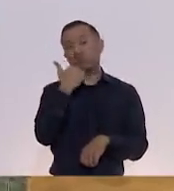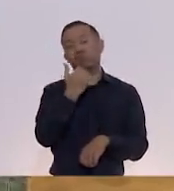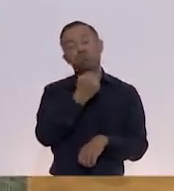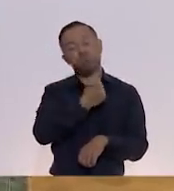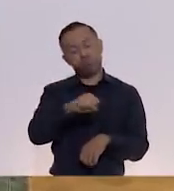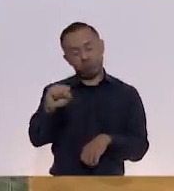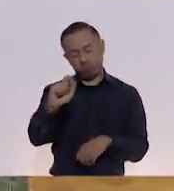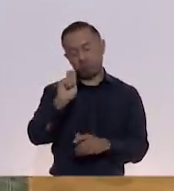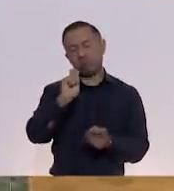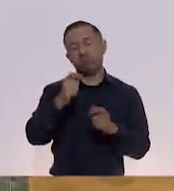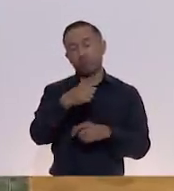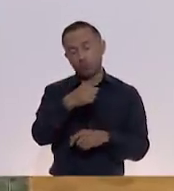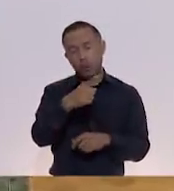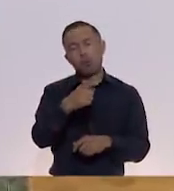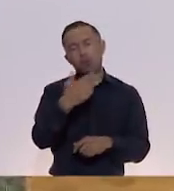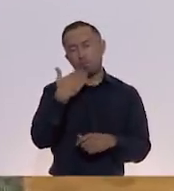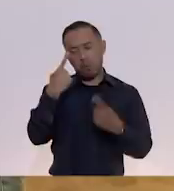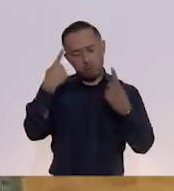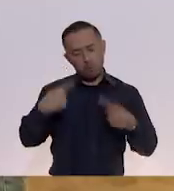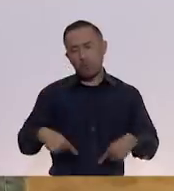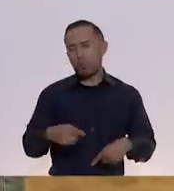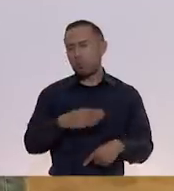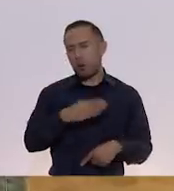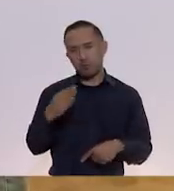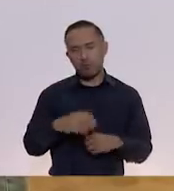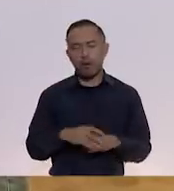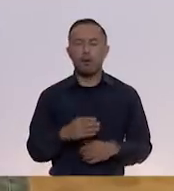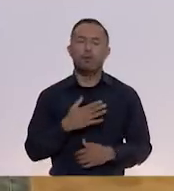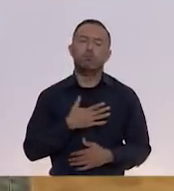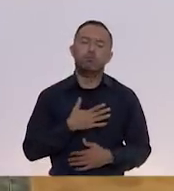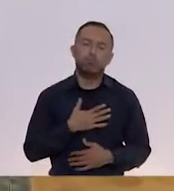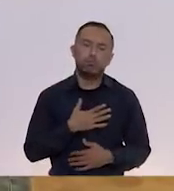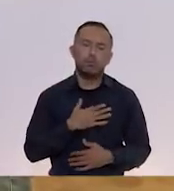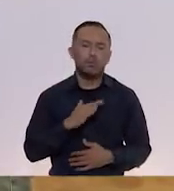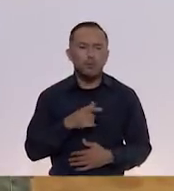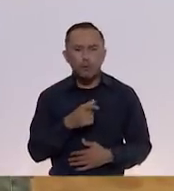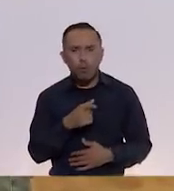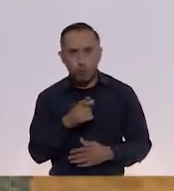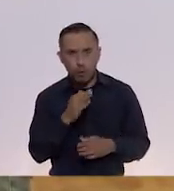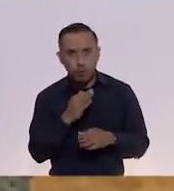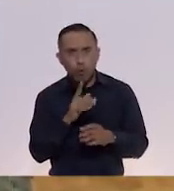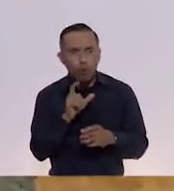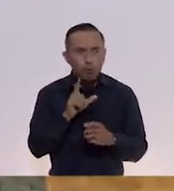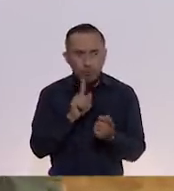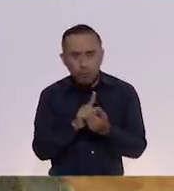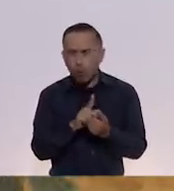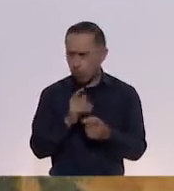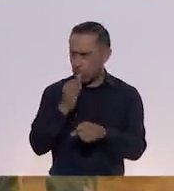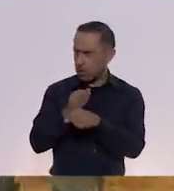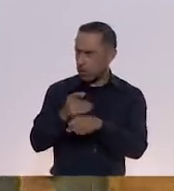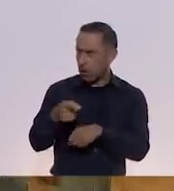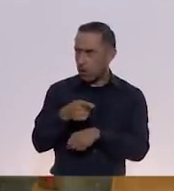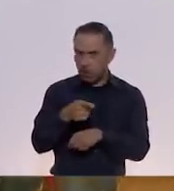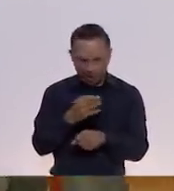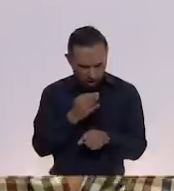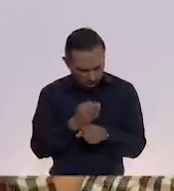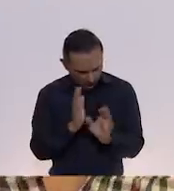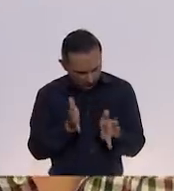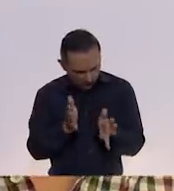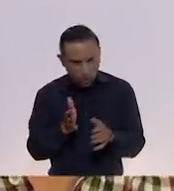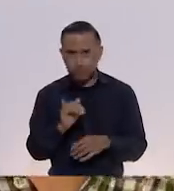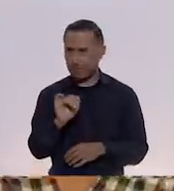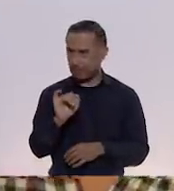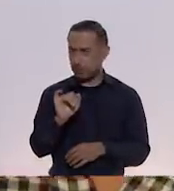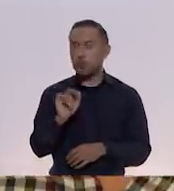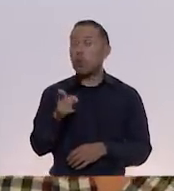él respondió muy bien. Ah, qué bueno. ¿Y ¿y cuándo podemos verlo? Ahorita. Pásenle. ¿Ahorita? Sí, les va a dar mucho